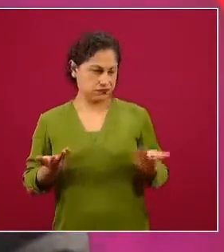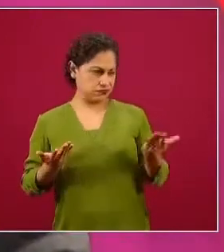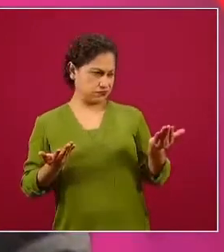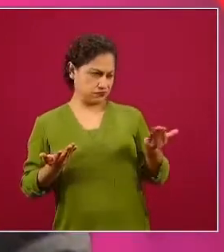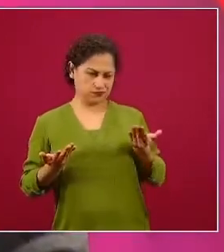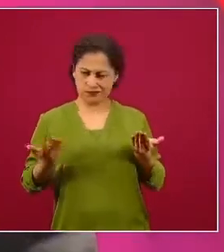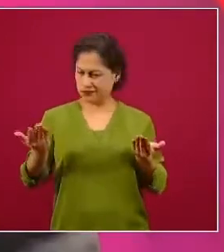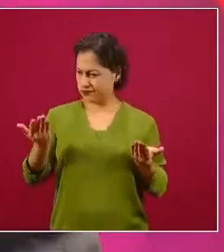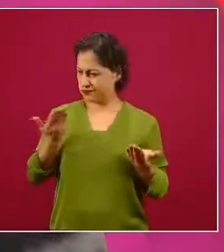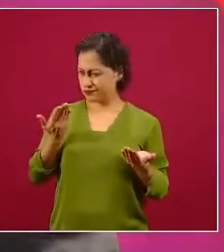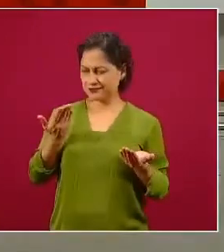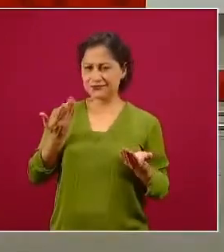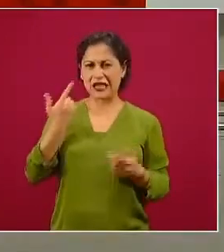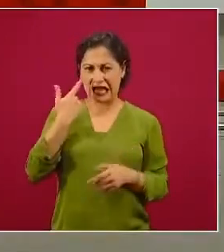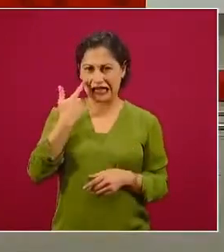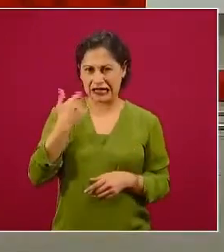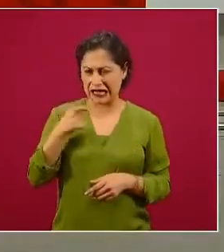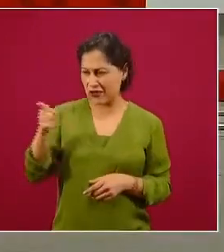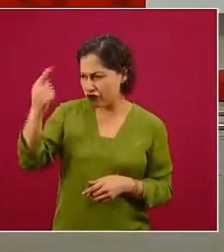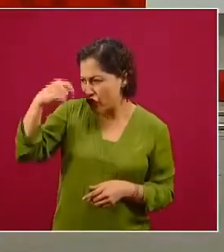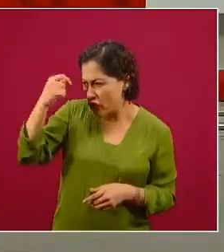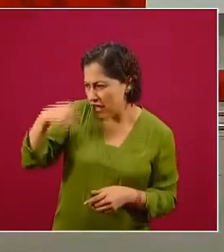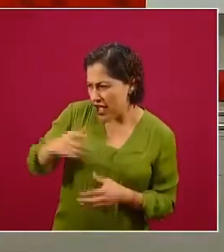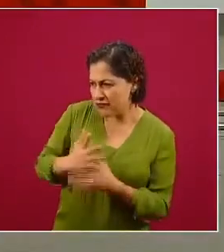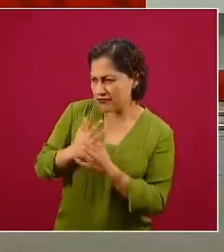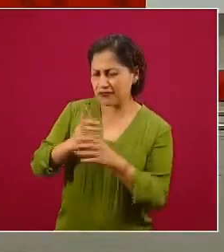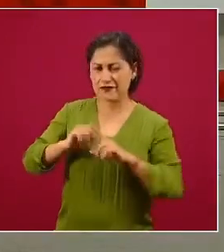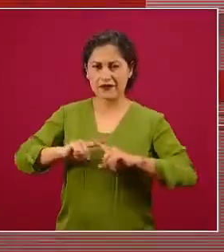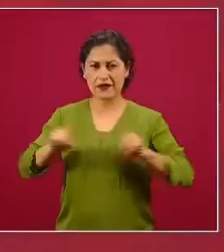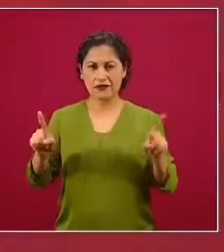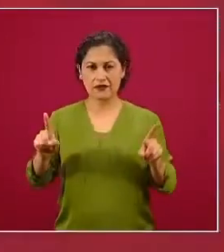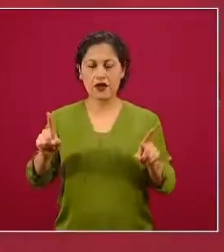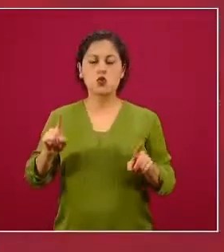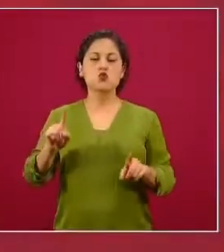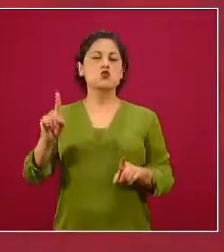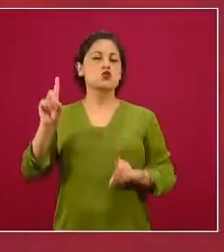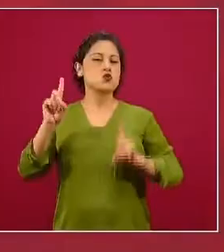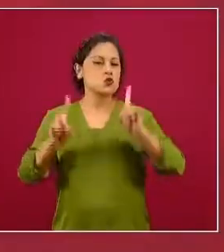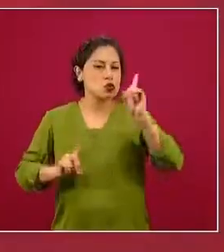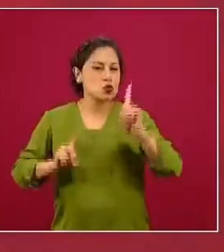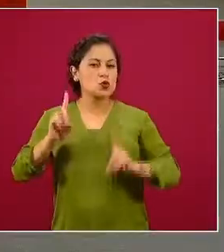normal. Ahí hay una alta sospecha de que hay datos incompletos.